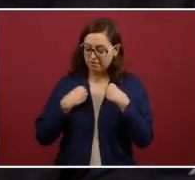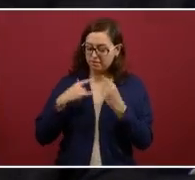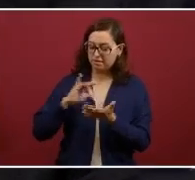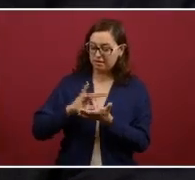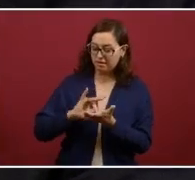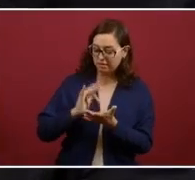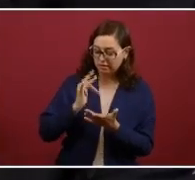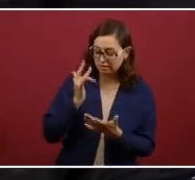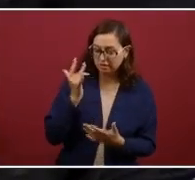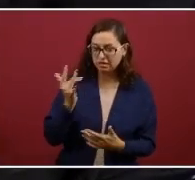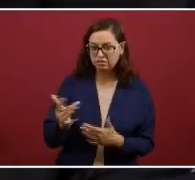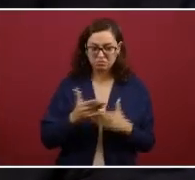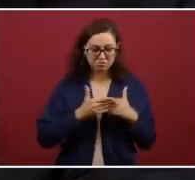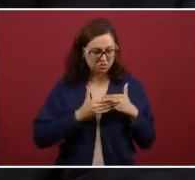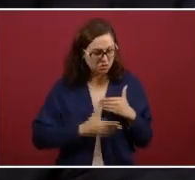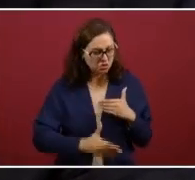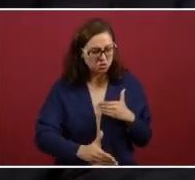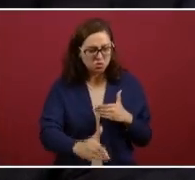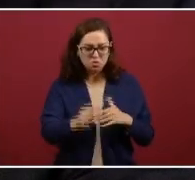nos ha ido muy bien.